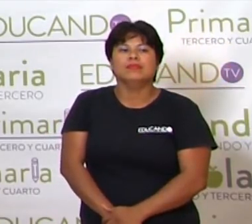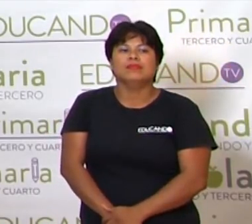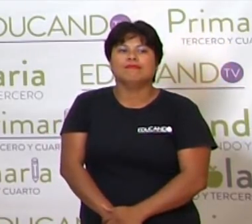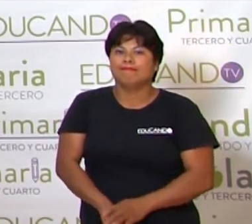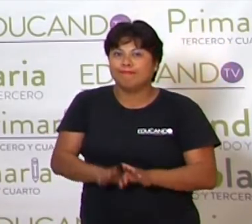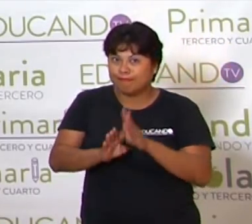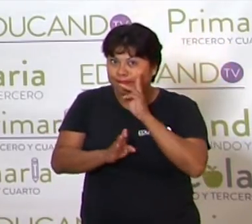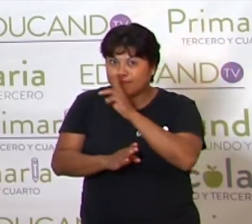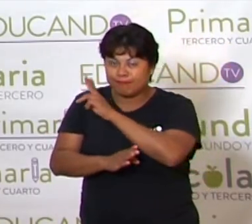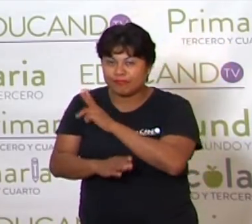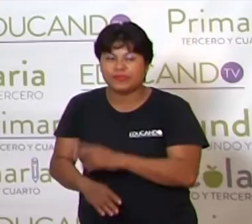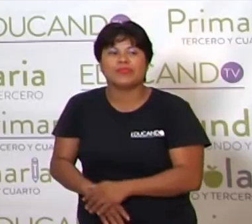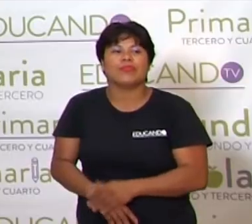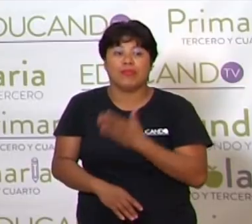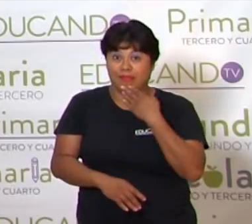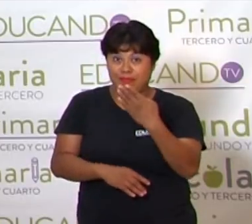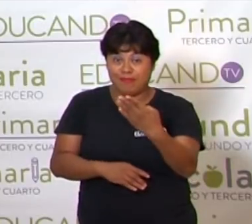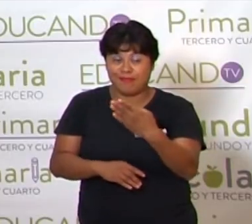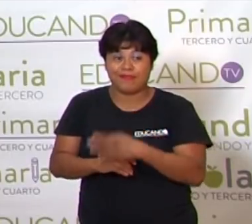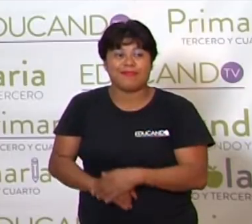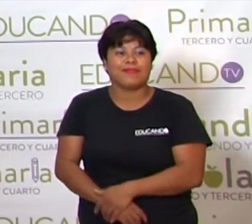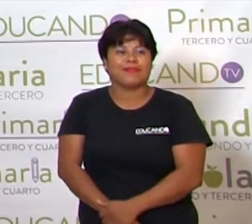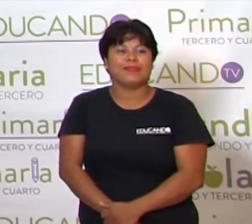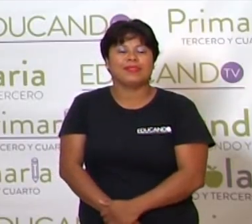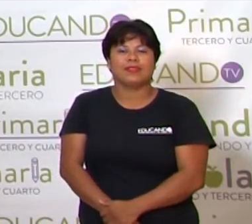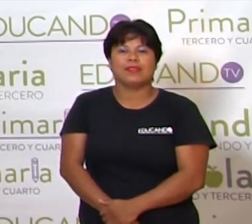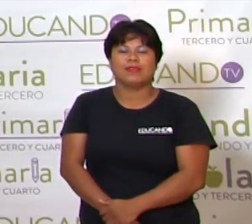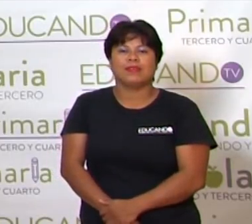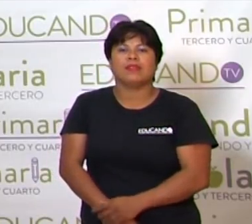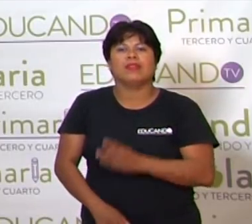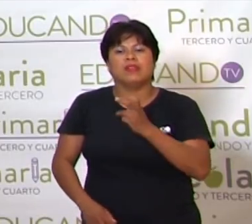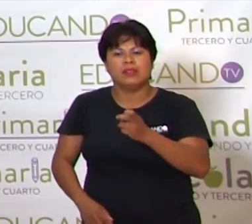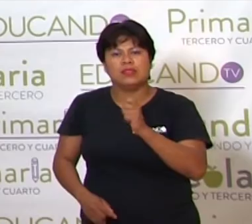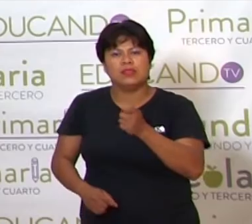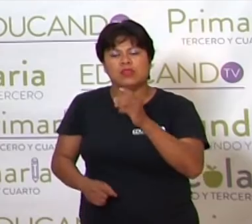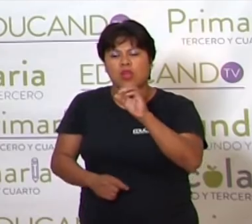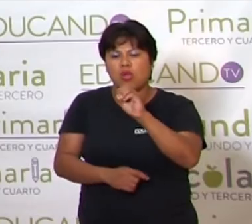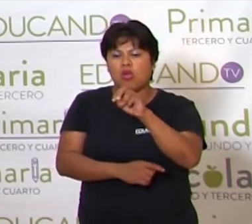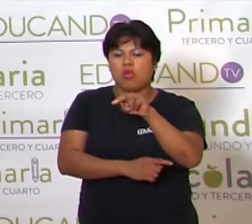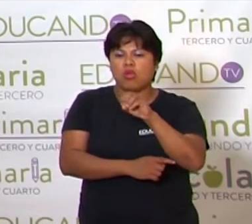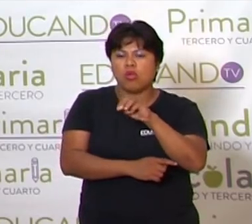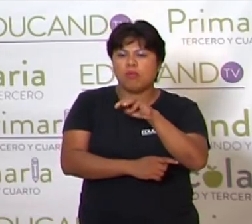les parece? ¿Está bien? Bueno, esa es una onomatopeya.